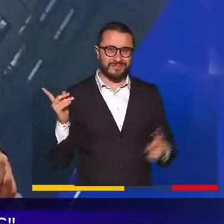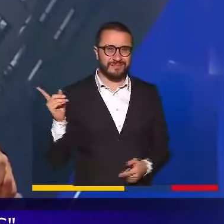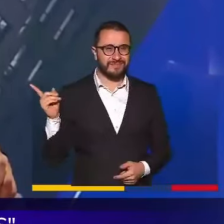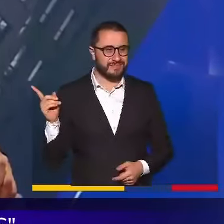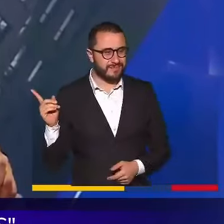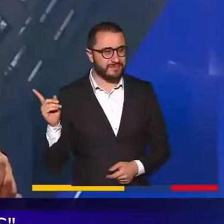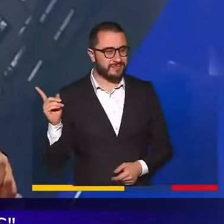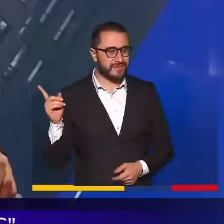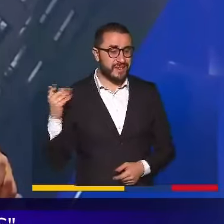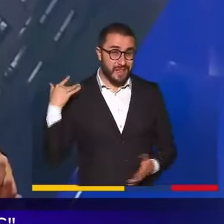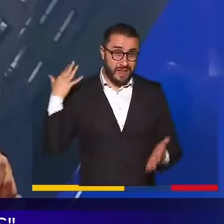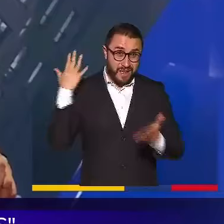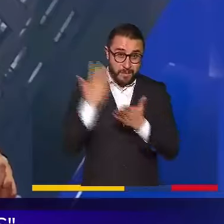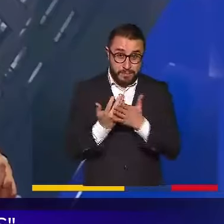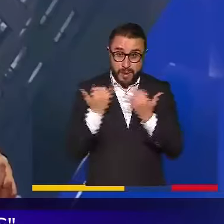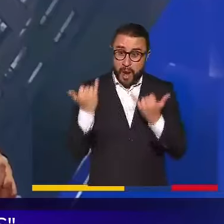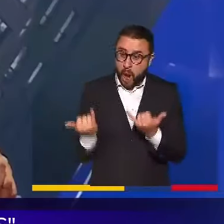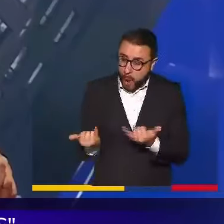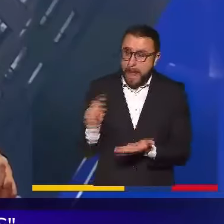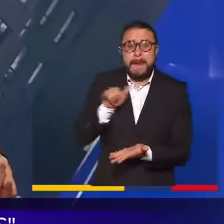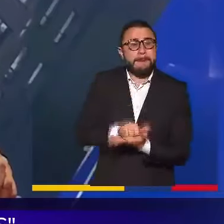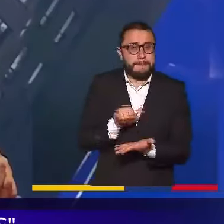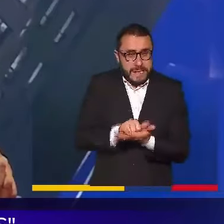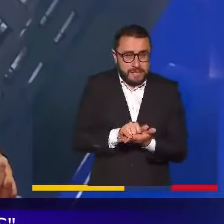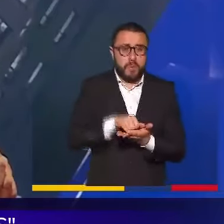Y se repite ahora con Pegasus,